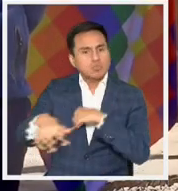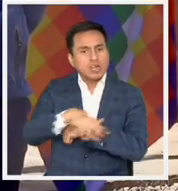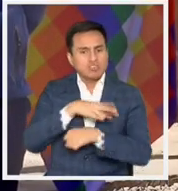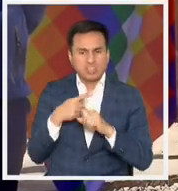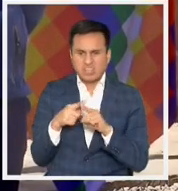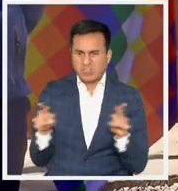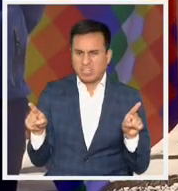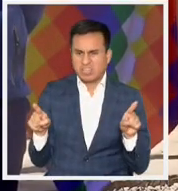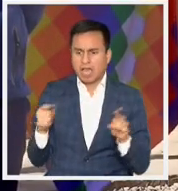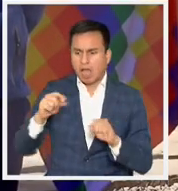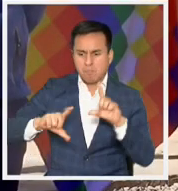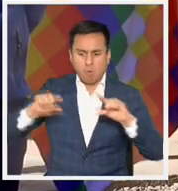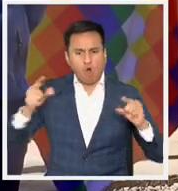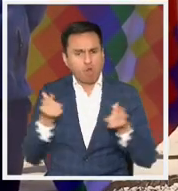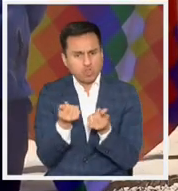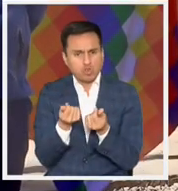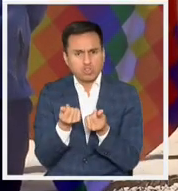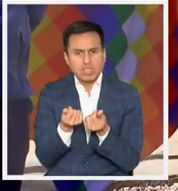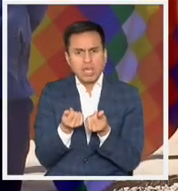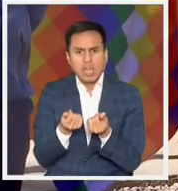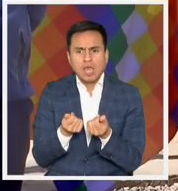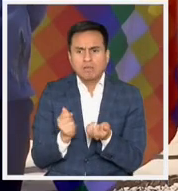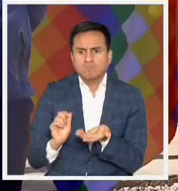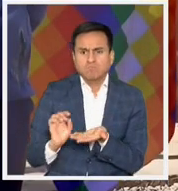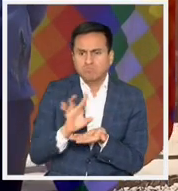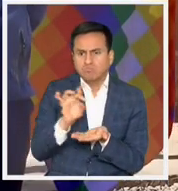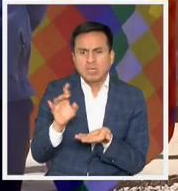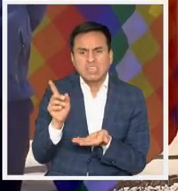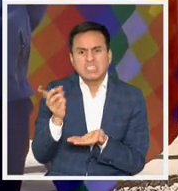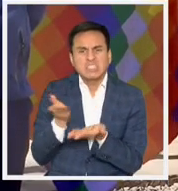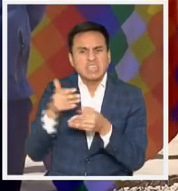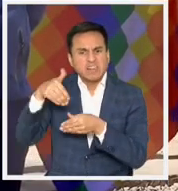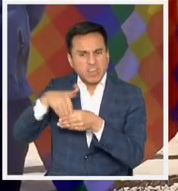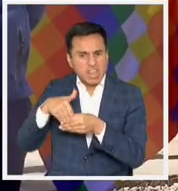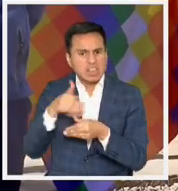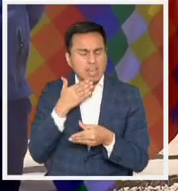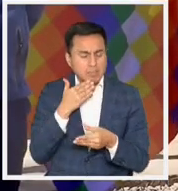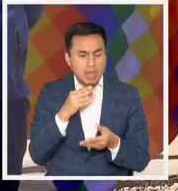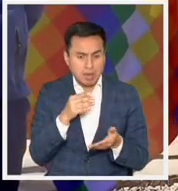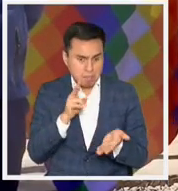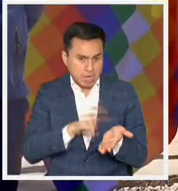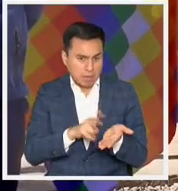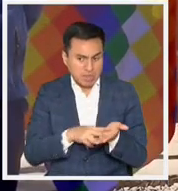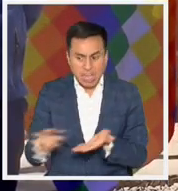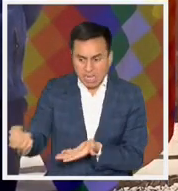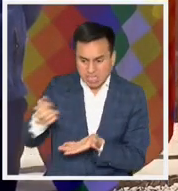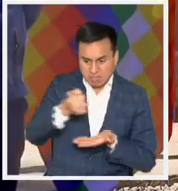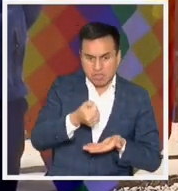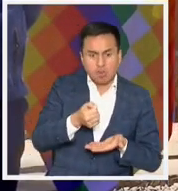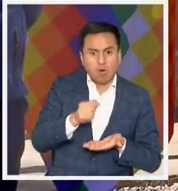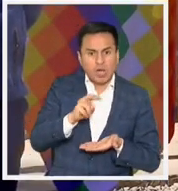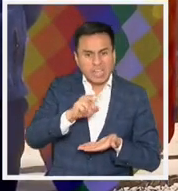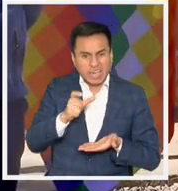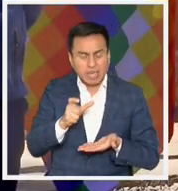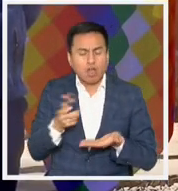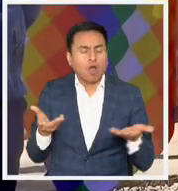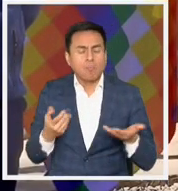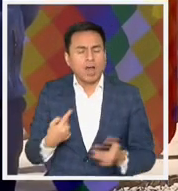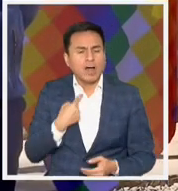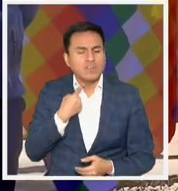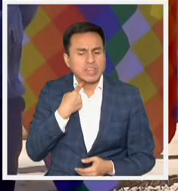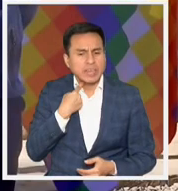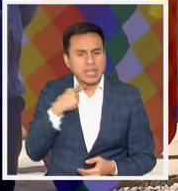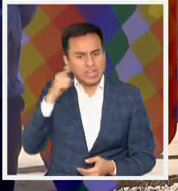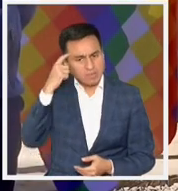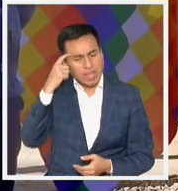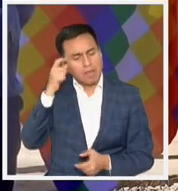esta diferencia en los montos que se han emitido ante el CERVEL y los montos que realmente fueron recibidos por parte de esta ONG, y también cómo puede afectar